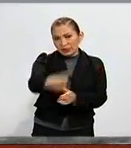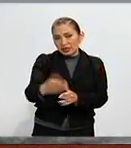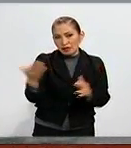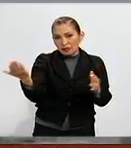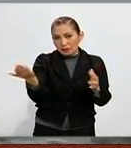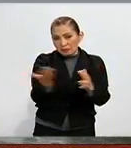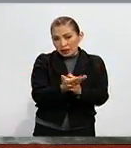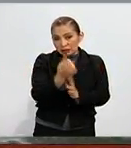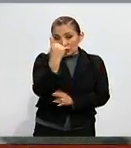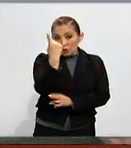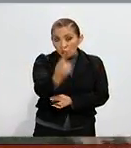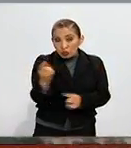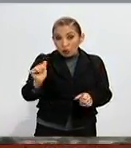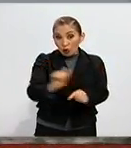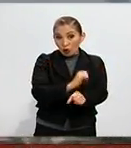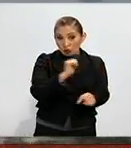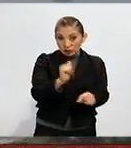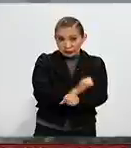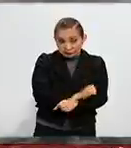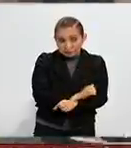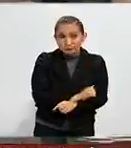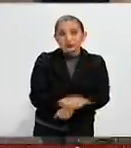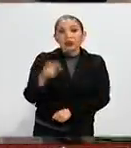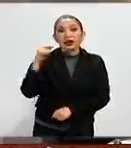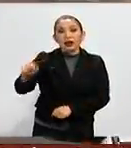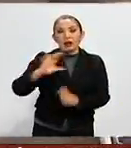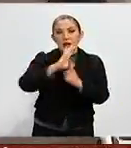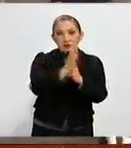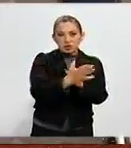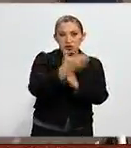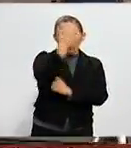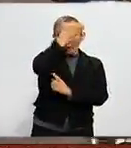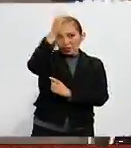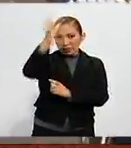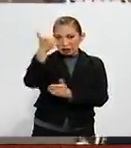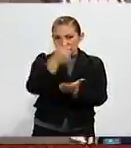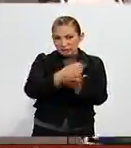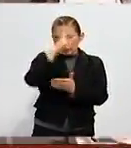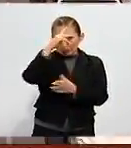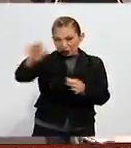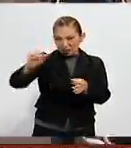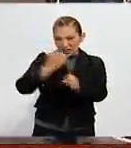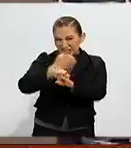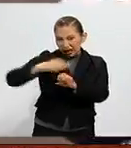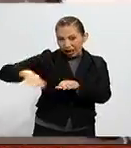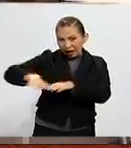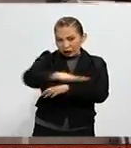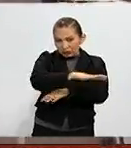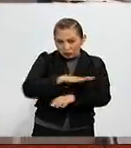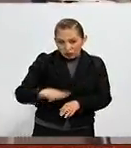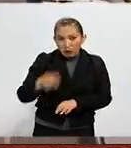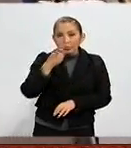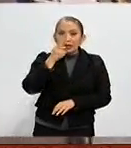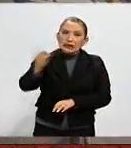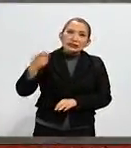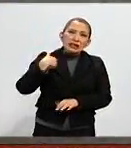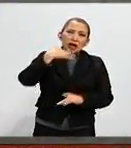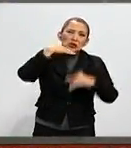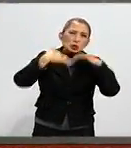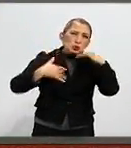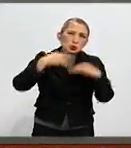1 en el Valle de México. La Comisión Ambiental de la Megalópolis informó que la concentración de